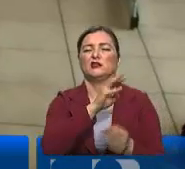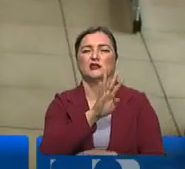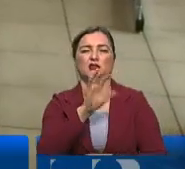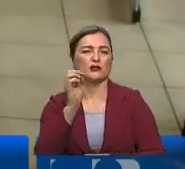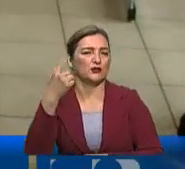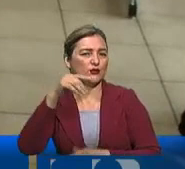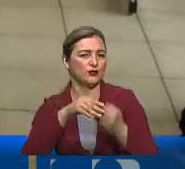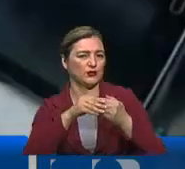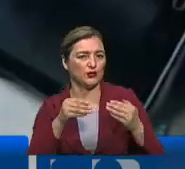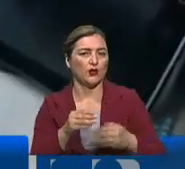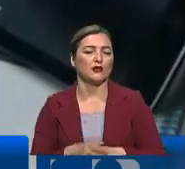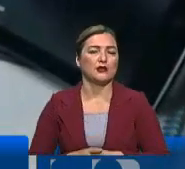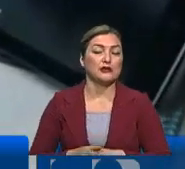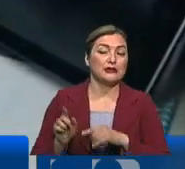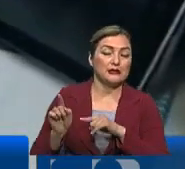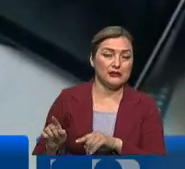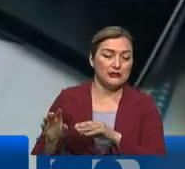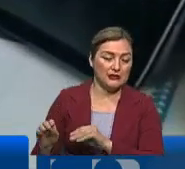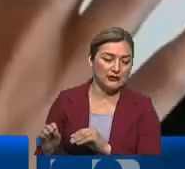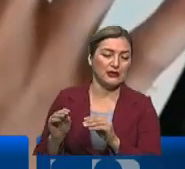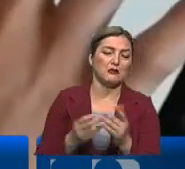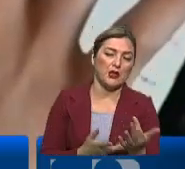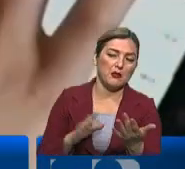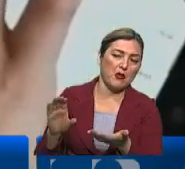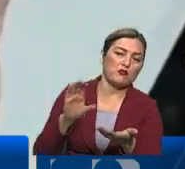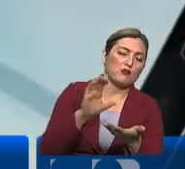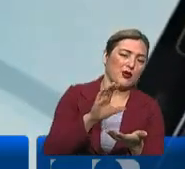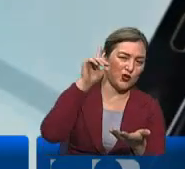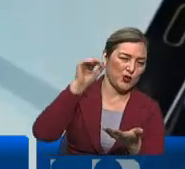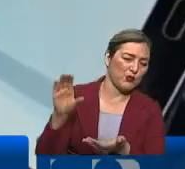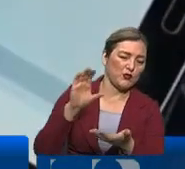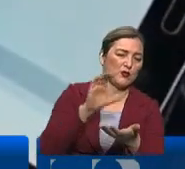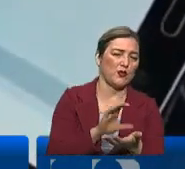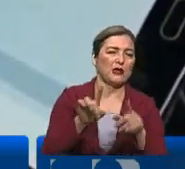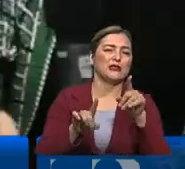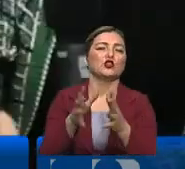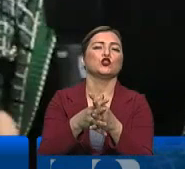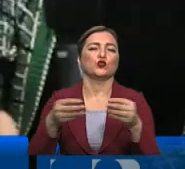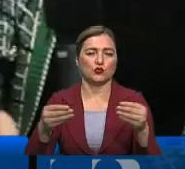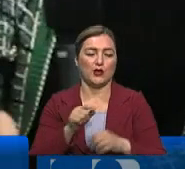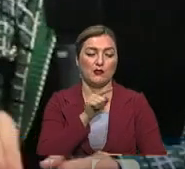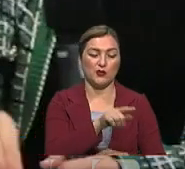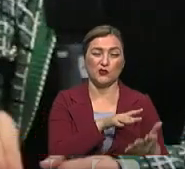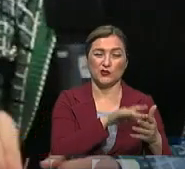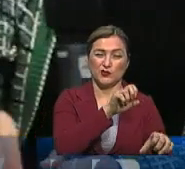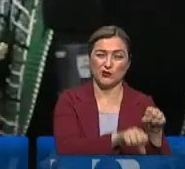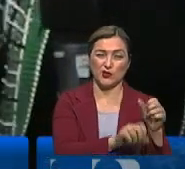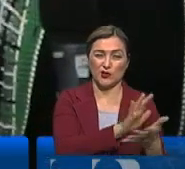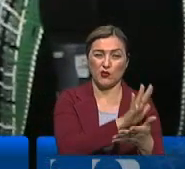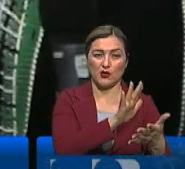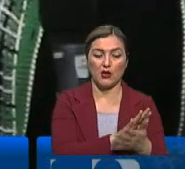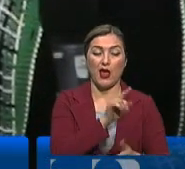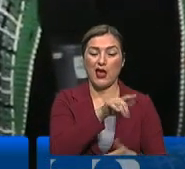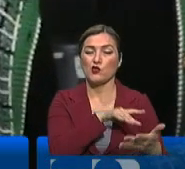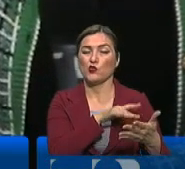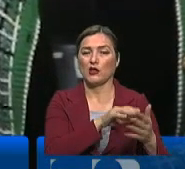millones de dólares, pero mientras les asignan los recursos, les brindarán alternativas a los estudiantes. En la cual los estudiantes serán